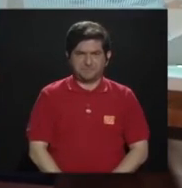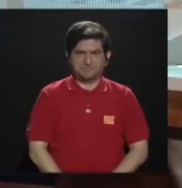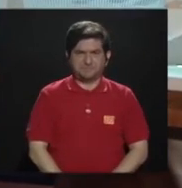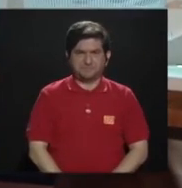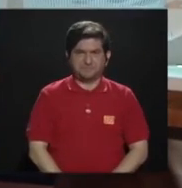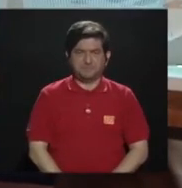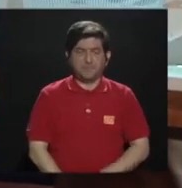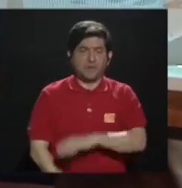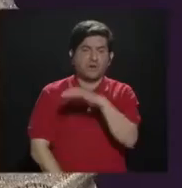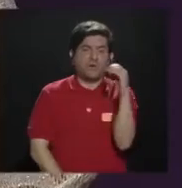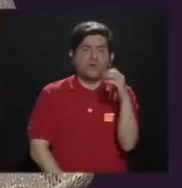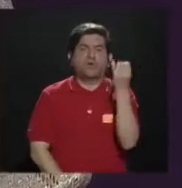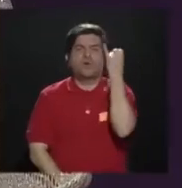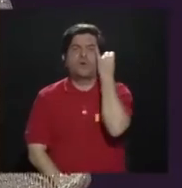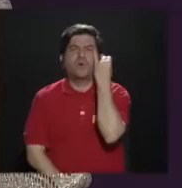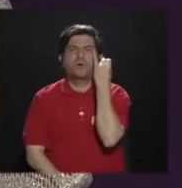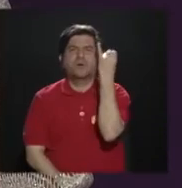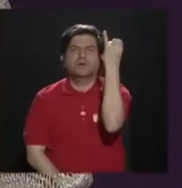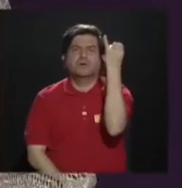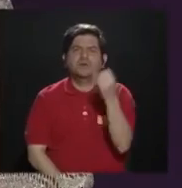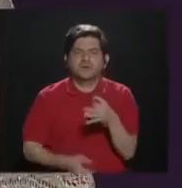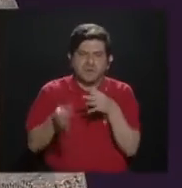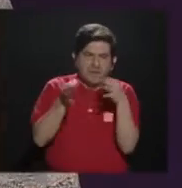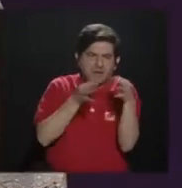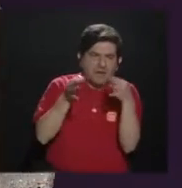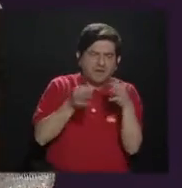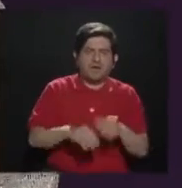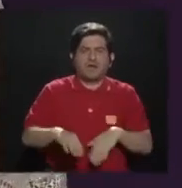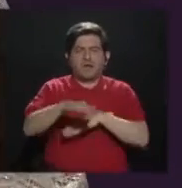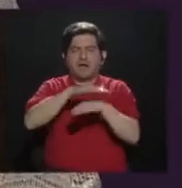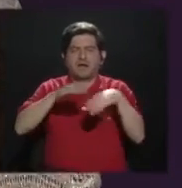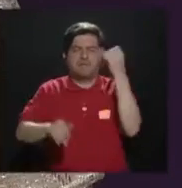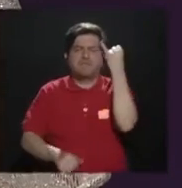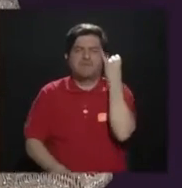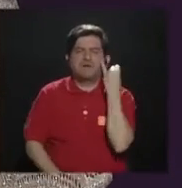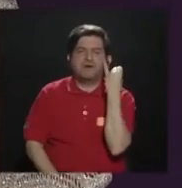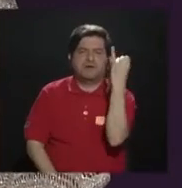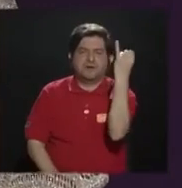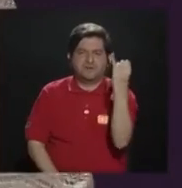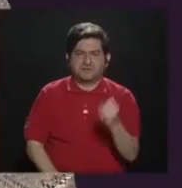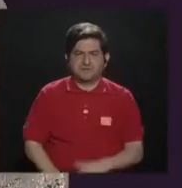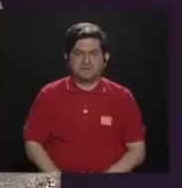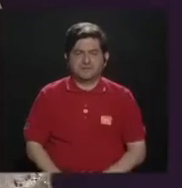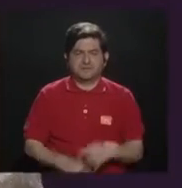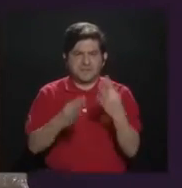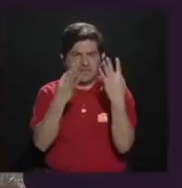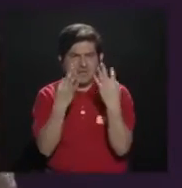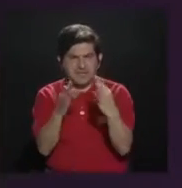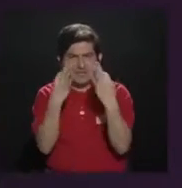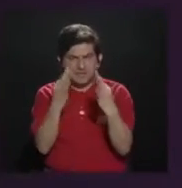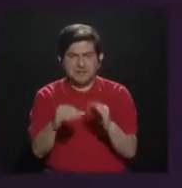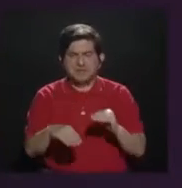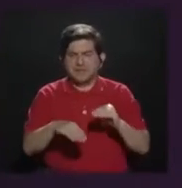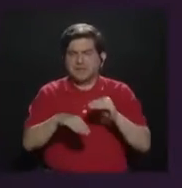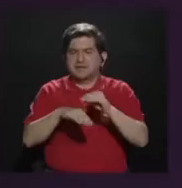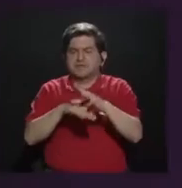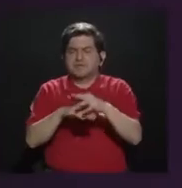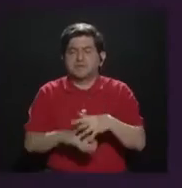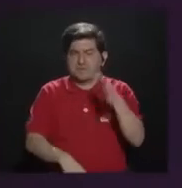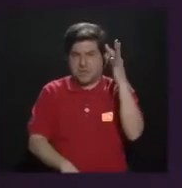con qué discurso, con qué plataforma ideológica están llegando a las mujeres a